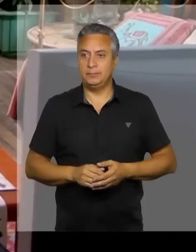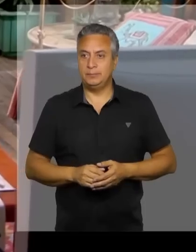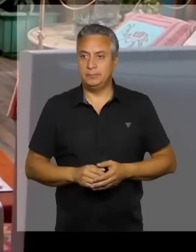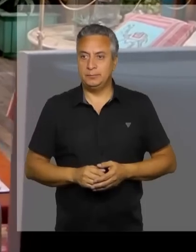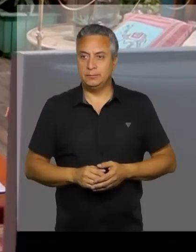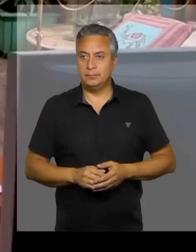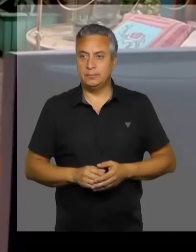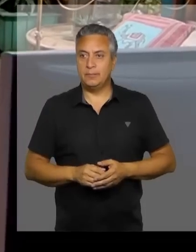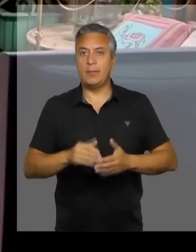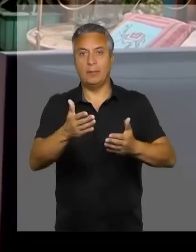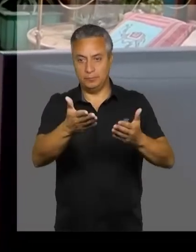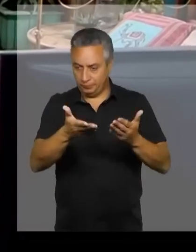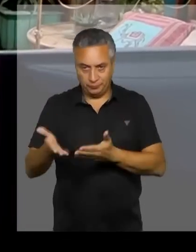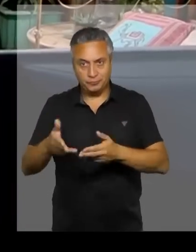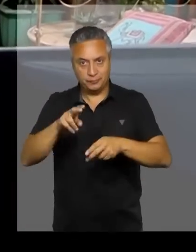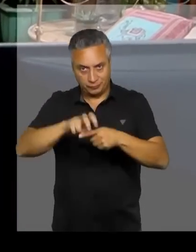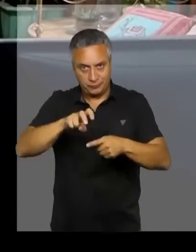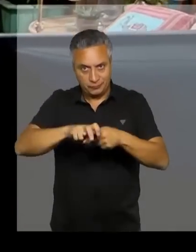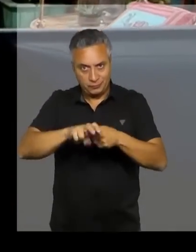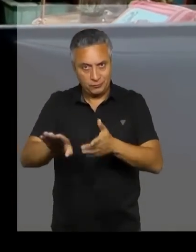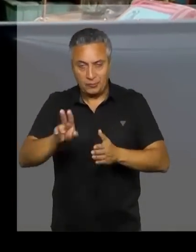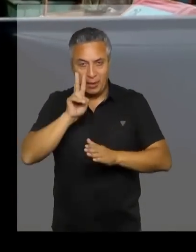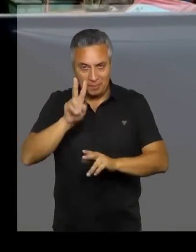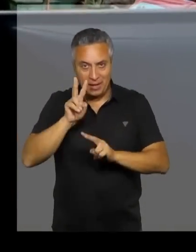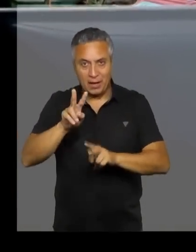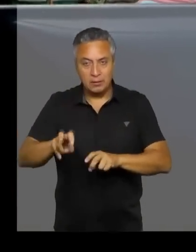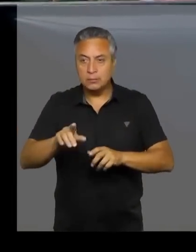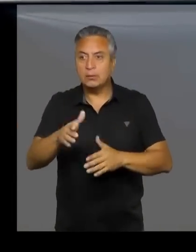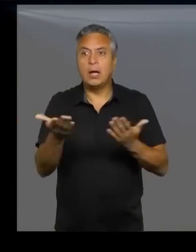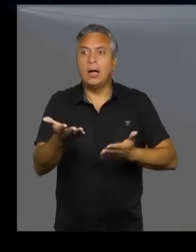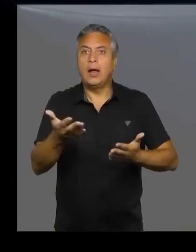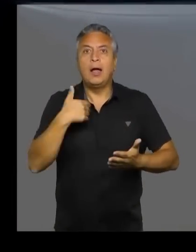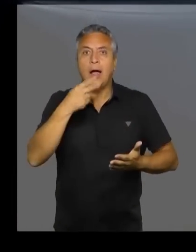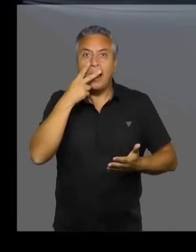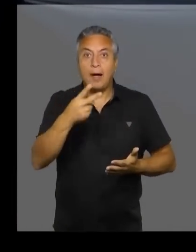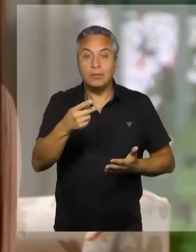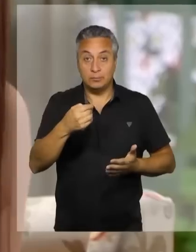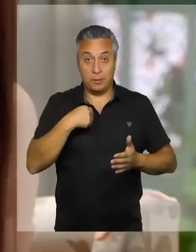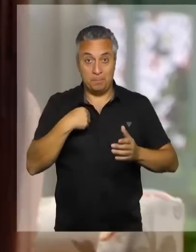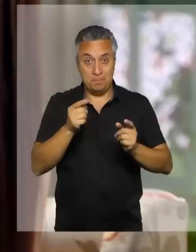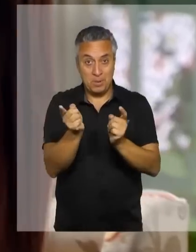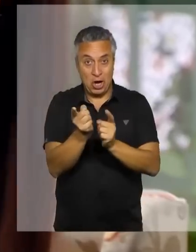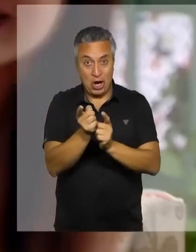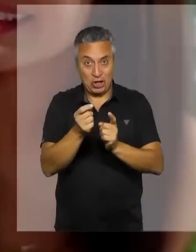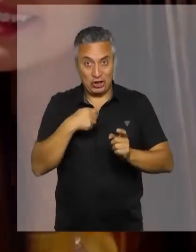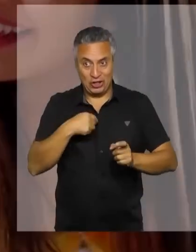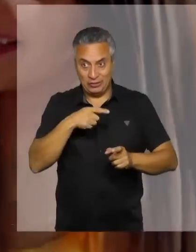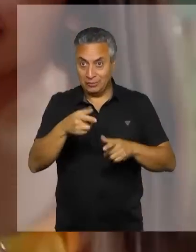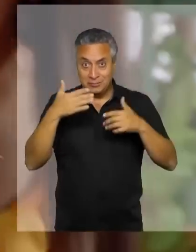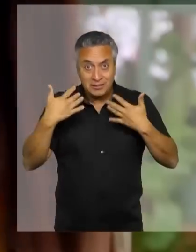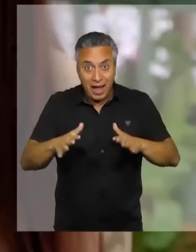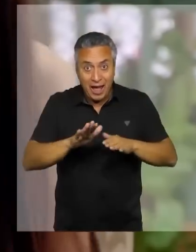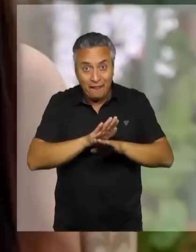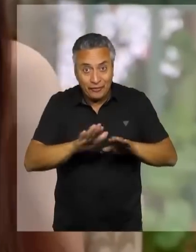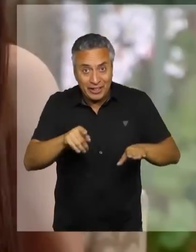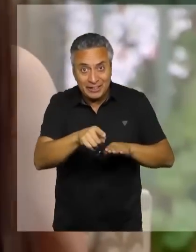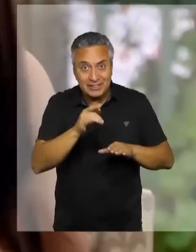Ya, oye, siéntate, mira. ¿Qué vamos a ver? Mi corto. ¿Tu corto? ¿Lo terminaste?